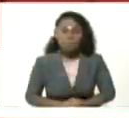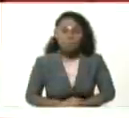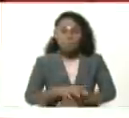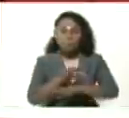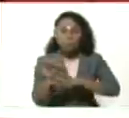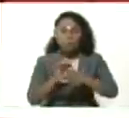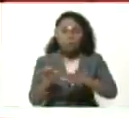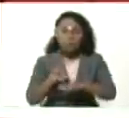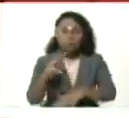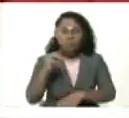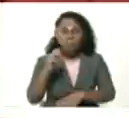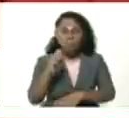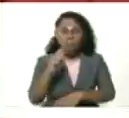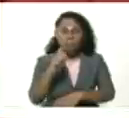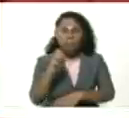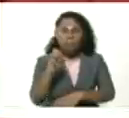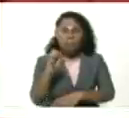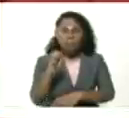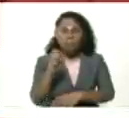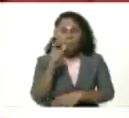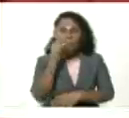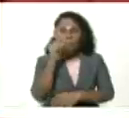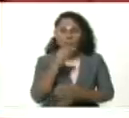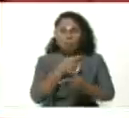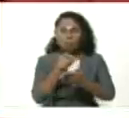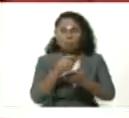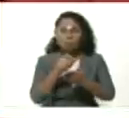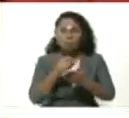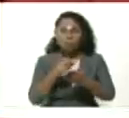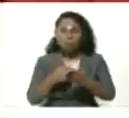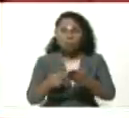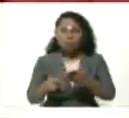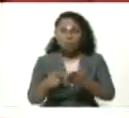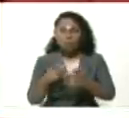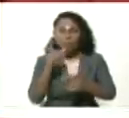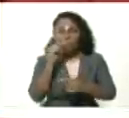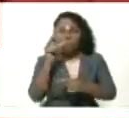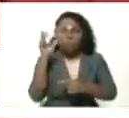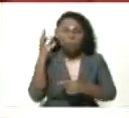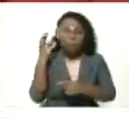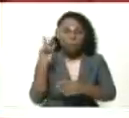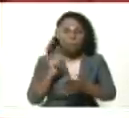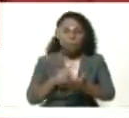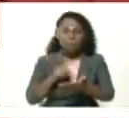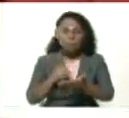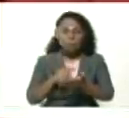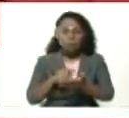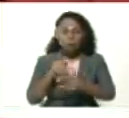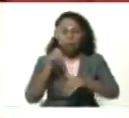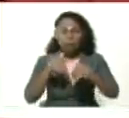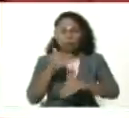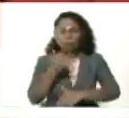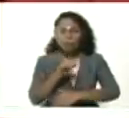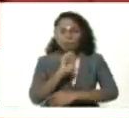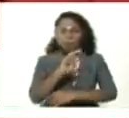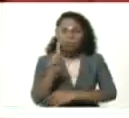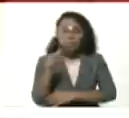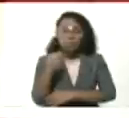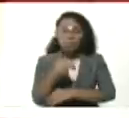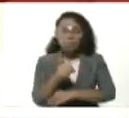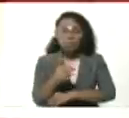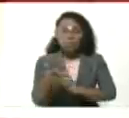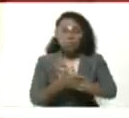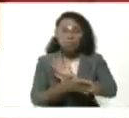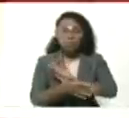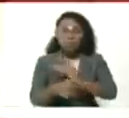Municipio Monte Carmelo, Jan Rivas. Municipio Motatán, Janek Araujo. Municipio Pampán, Manuel Peña. Municipio